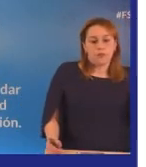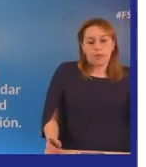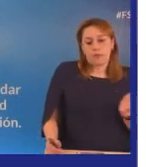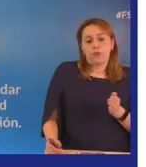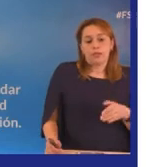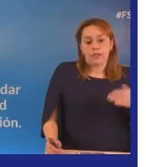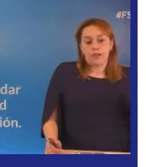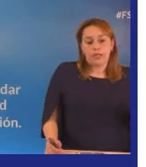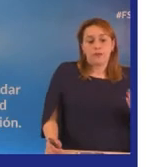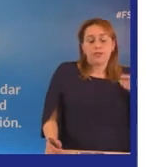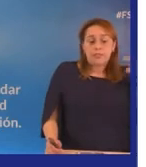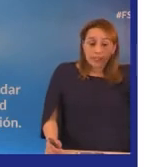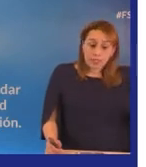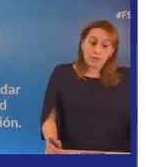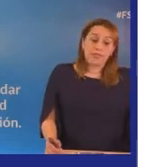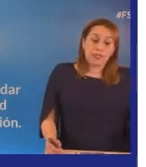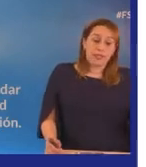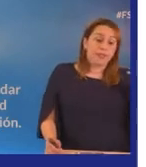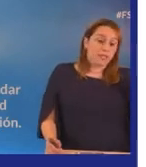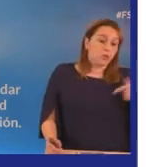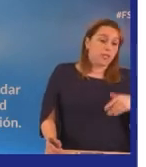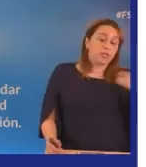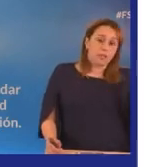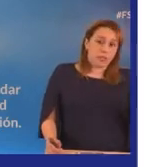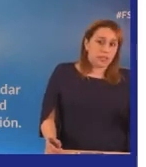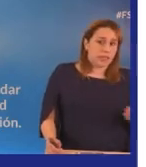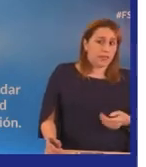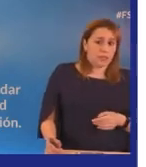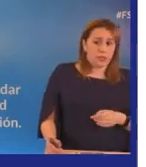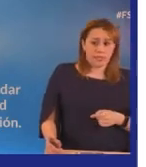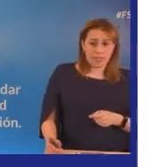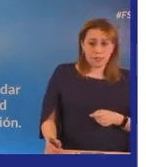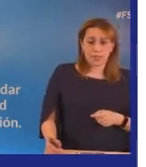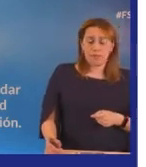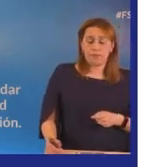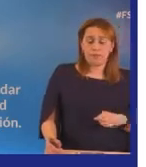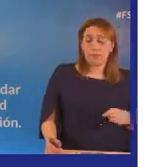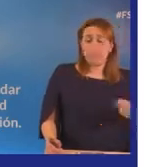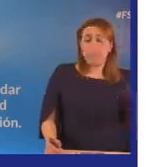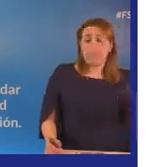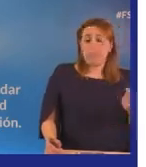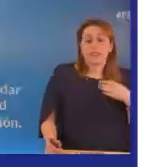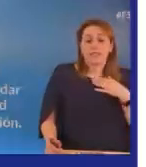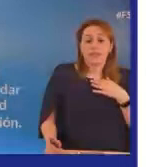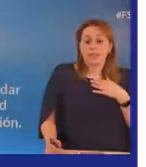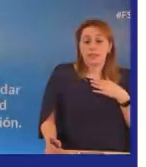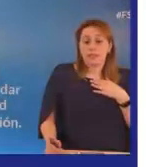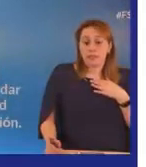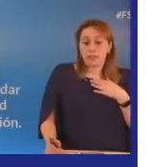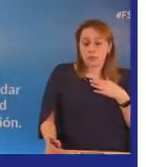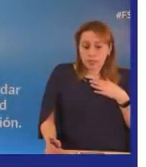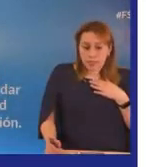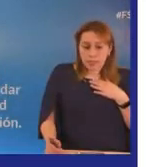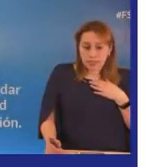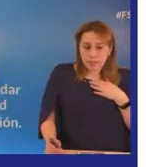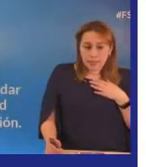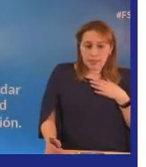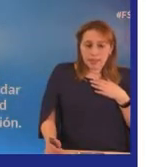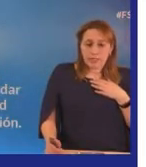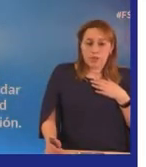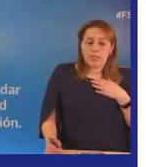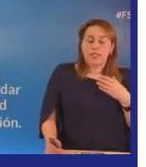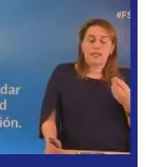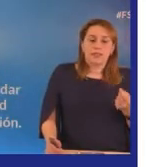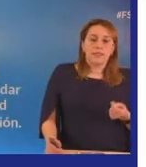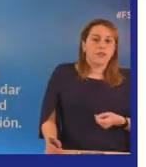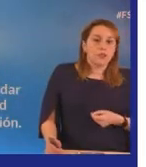nosotros para poder trabajar en el paciente, que más adelante les voy a decir lo que tiene que ver con las etapas. Están las actividades de la vida instrumentales,